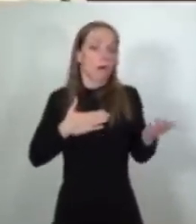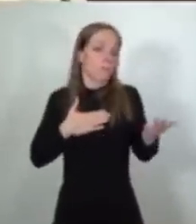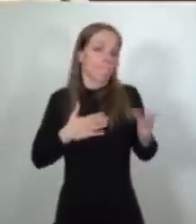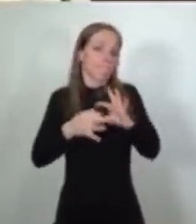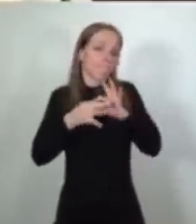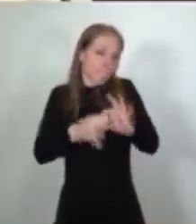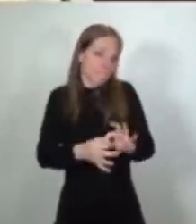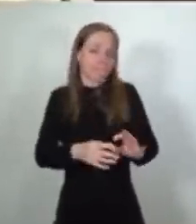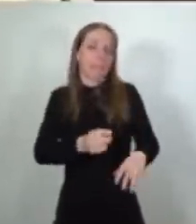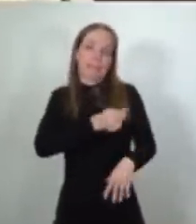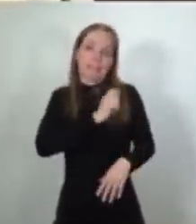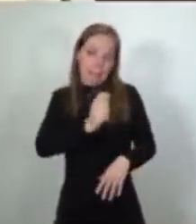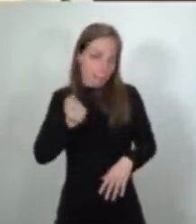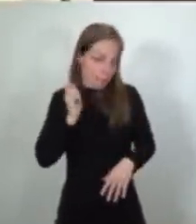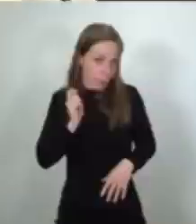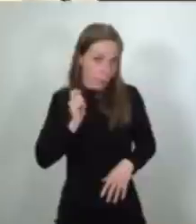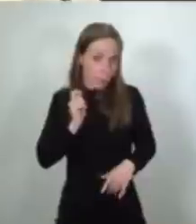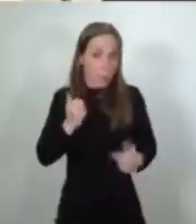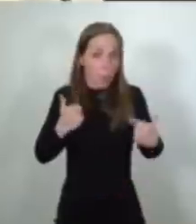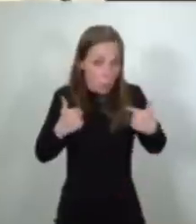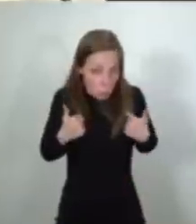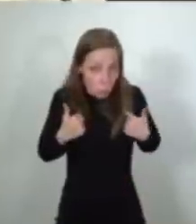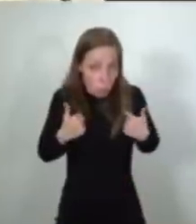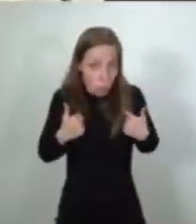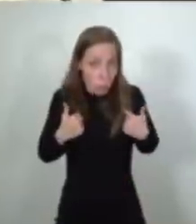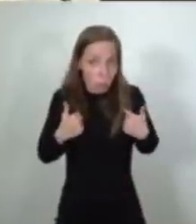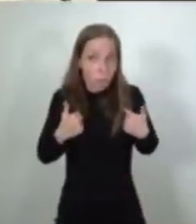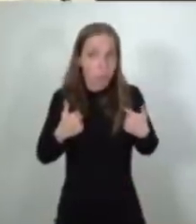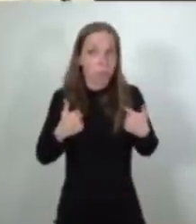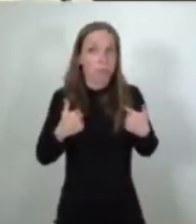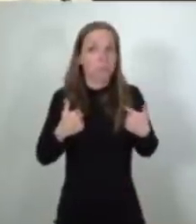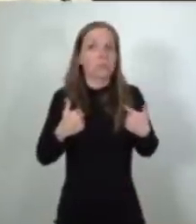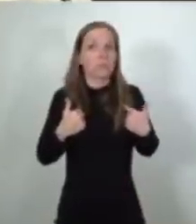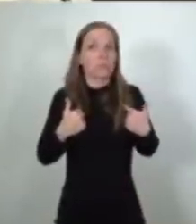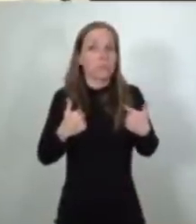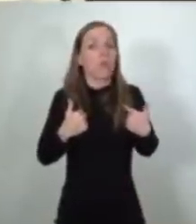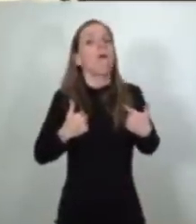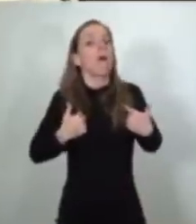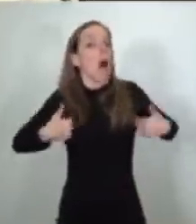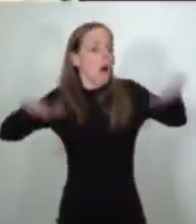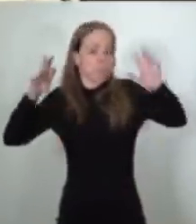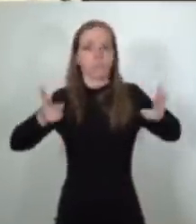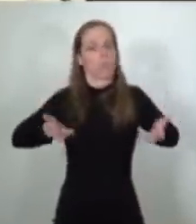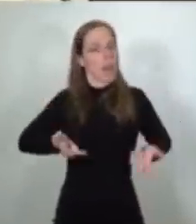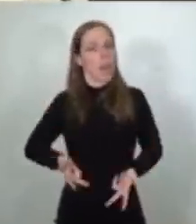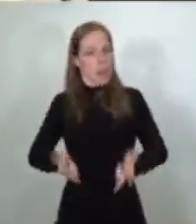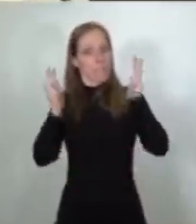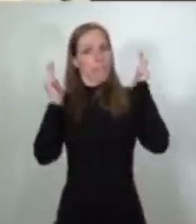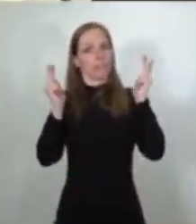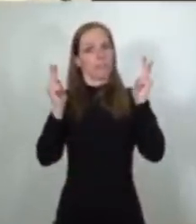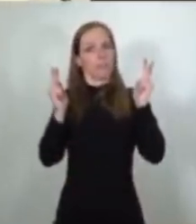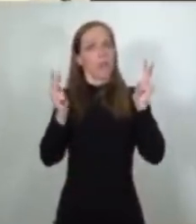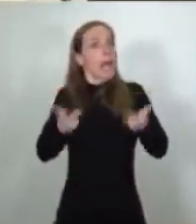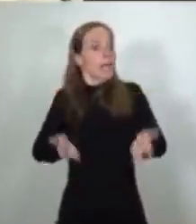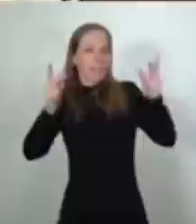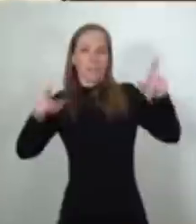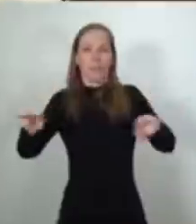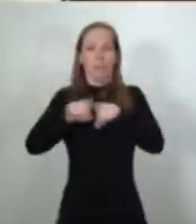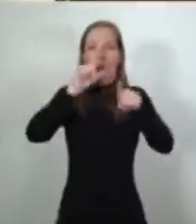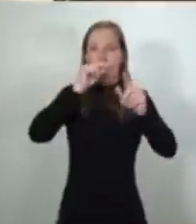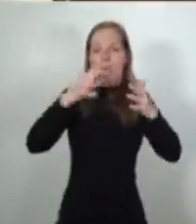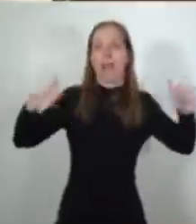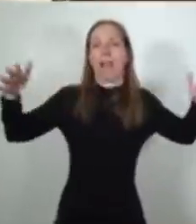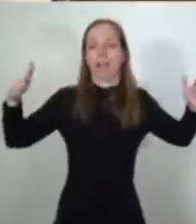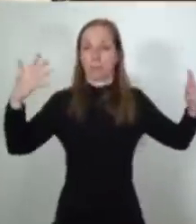esclavitud. Yo, sin embargo, escribía Rosalía, soy libre, libre como los pájaros, como las